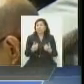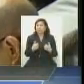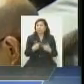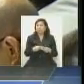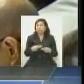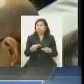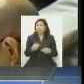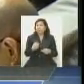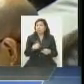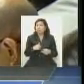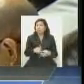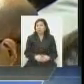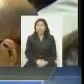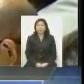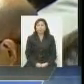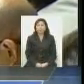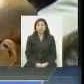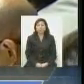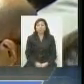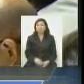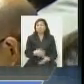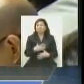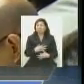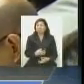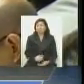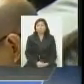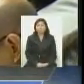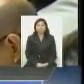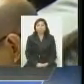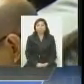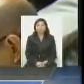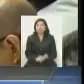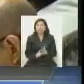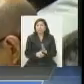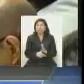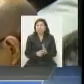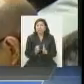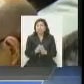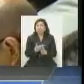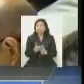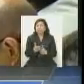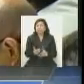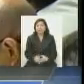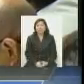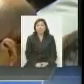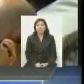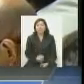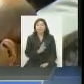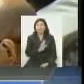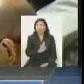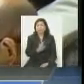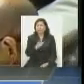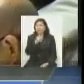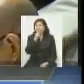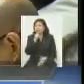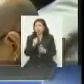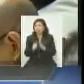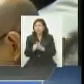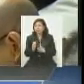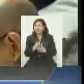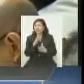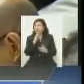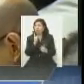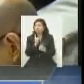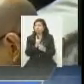desestimar la solicitud. Qué interesante, mira, como alguien ha dicho, es juez, parte y contraparte. Ellos mismos se responden, entre ellos mismos